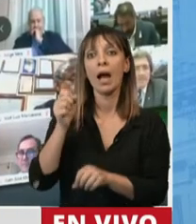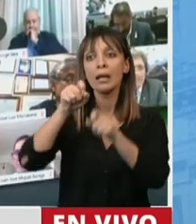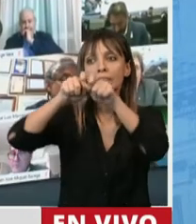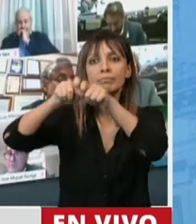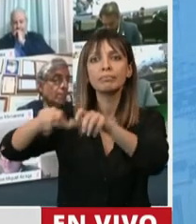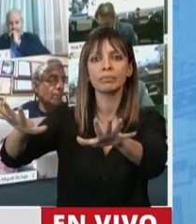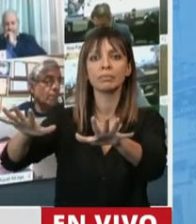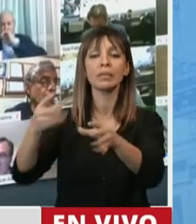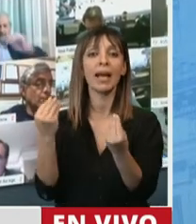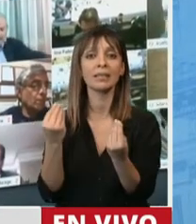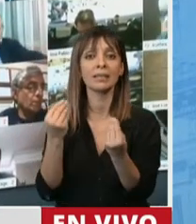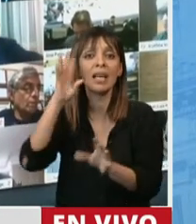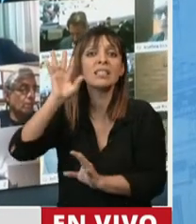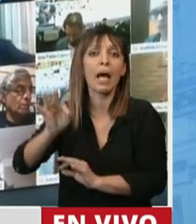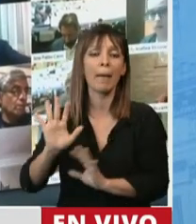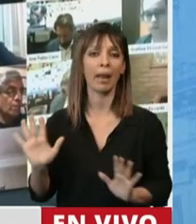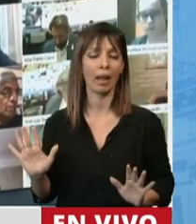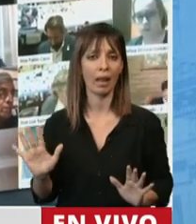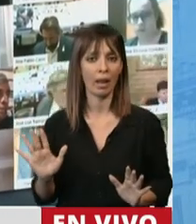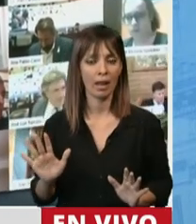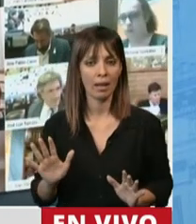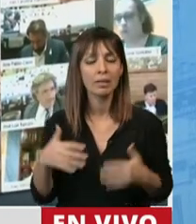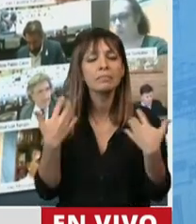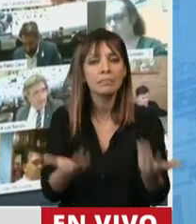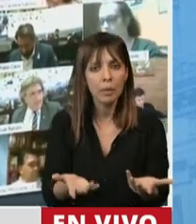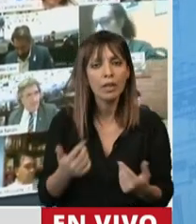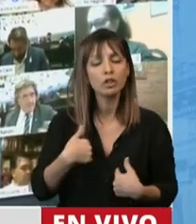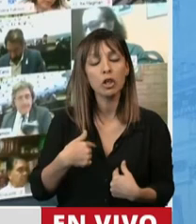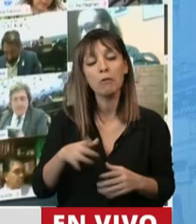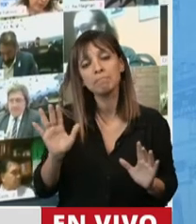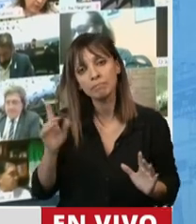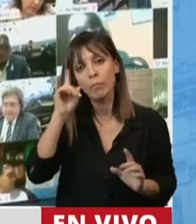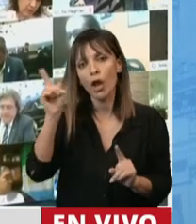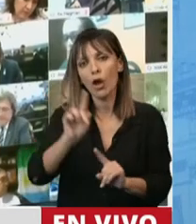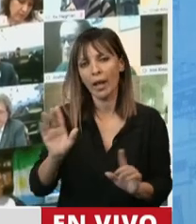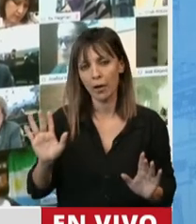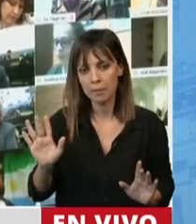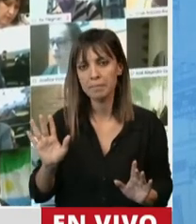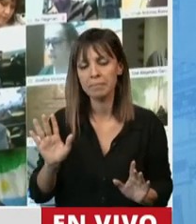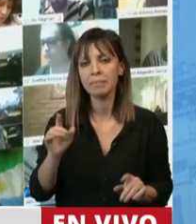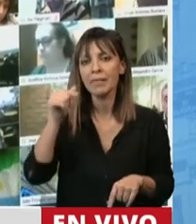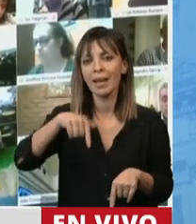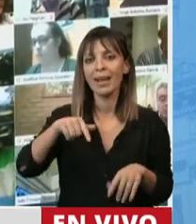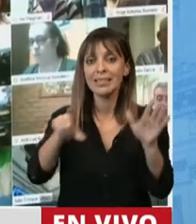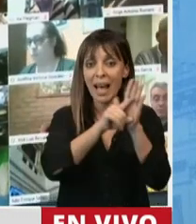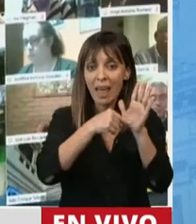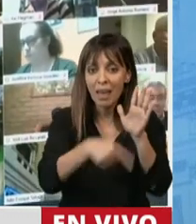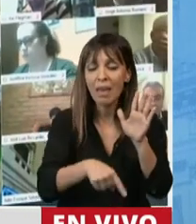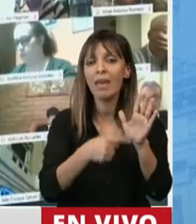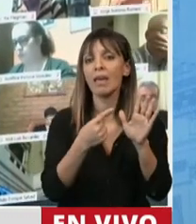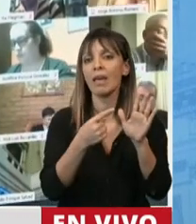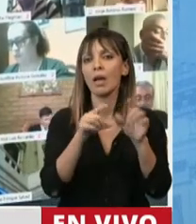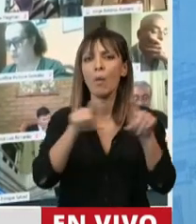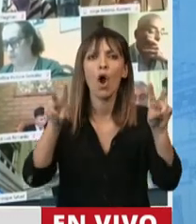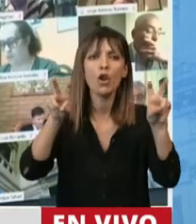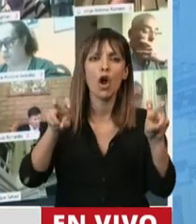nos sale, que es el conocimiento. Por eso yo no creo que esta sea una ley que tiene